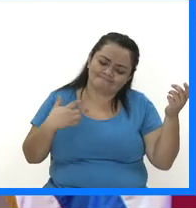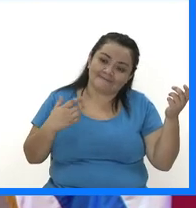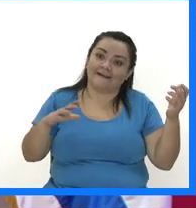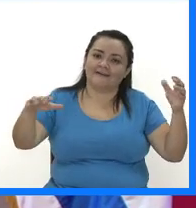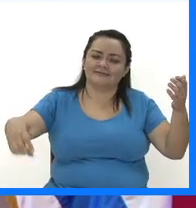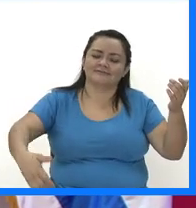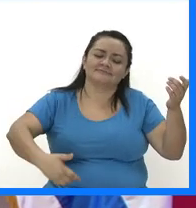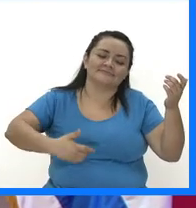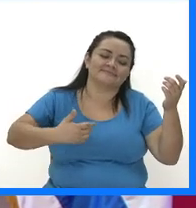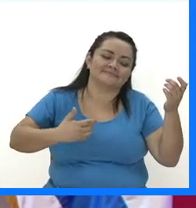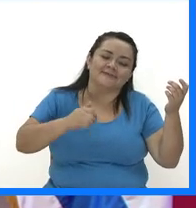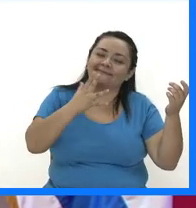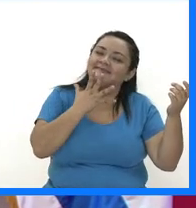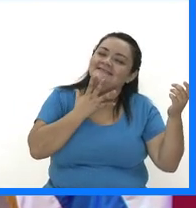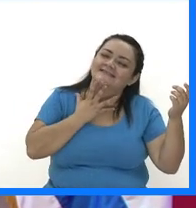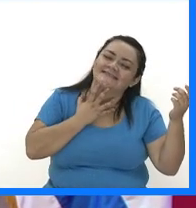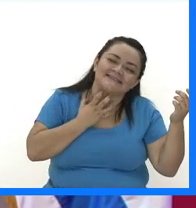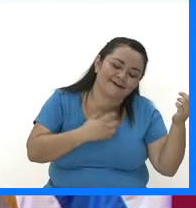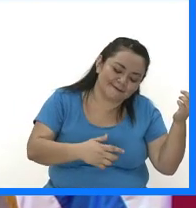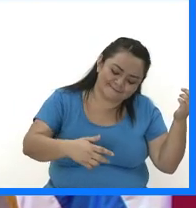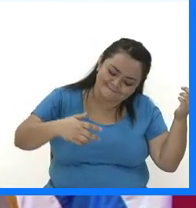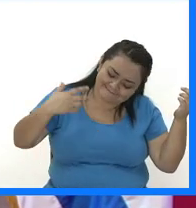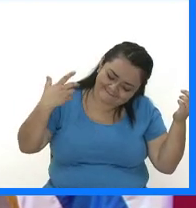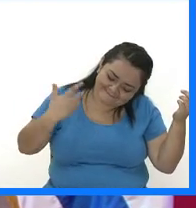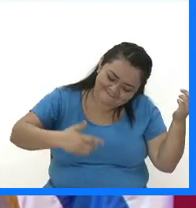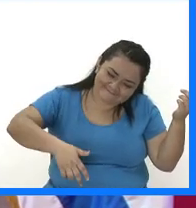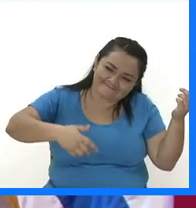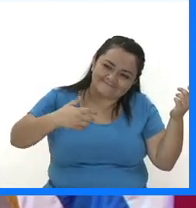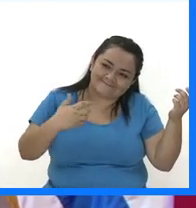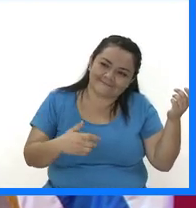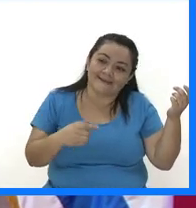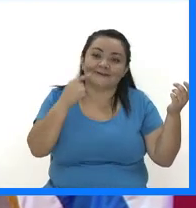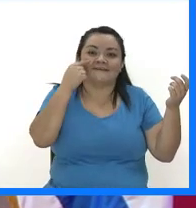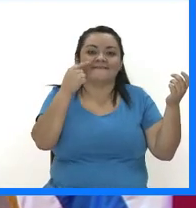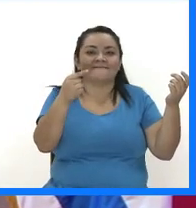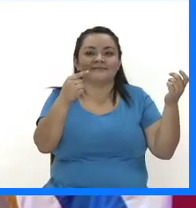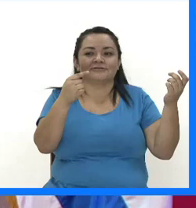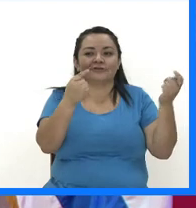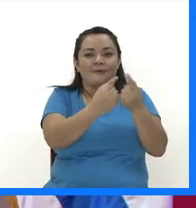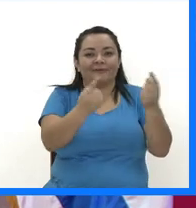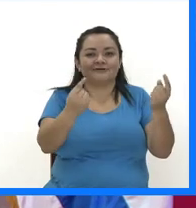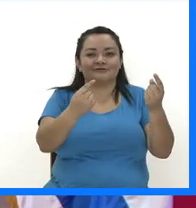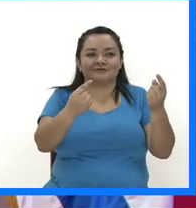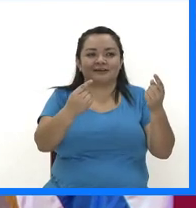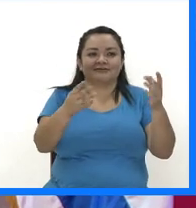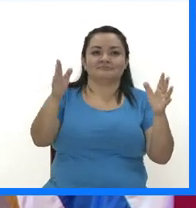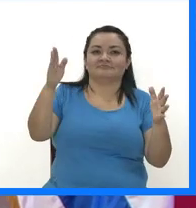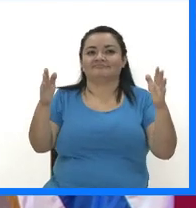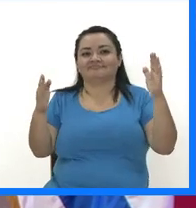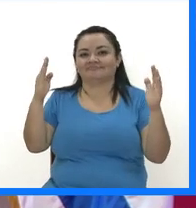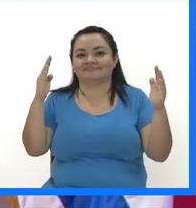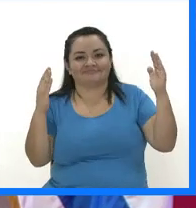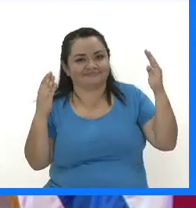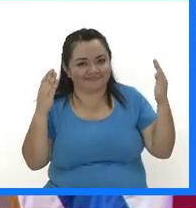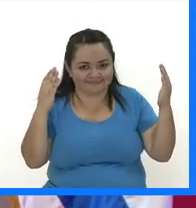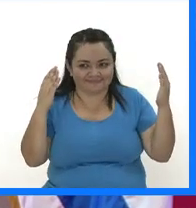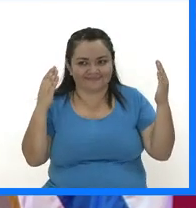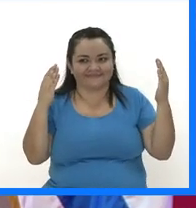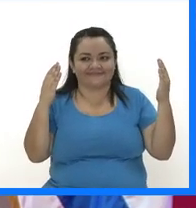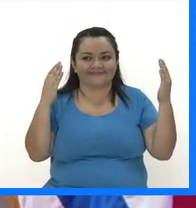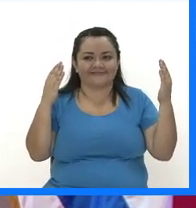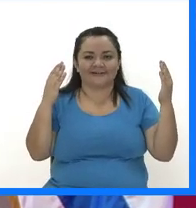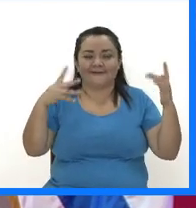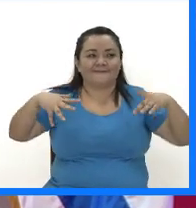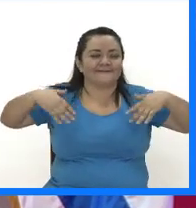como una pasión pero se ve que lo está disfrutando no nos es he visto gente que es pieza para todos hasta para balas no